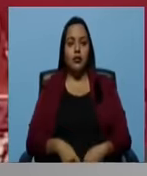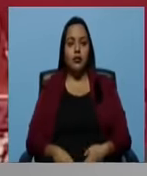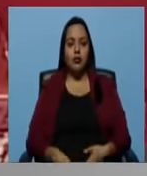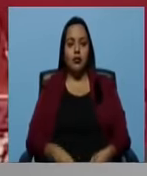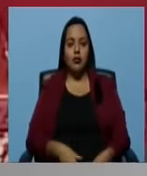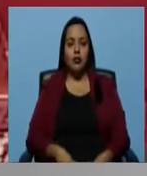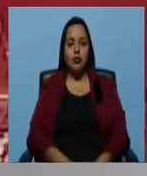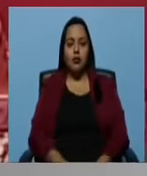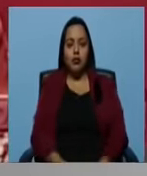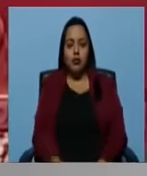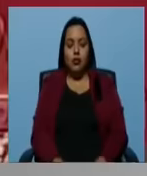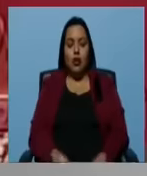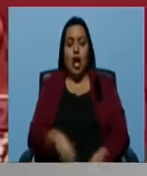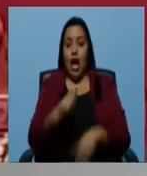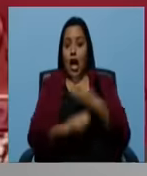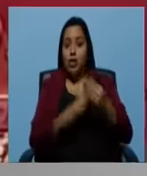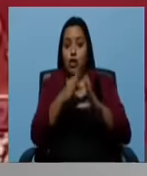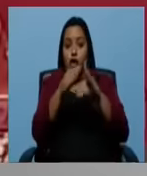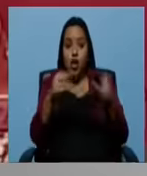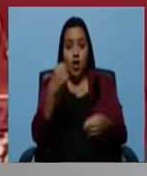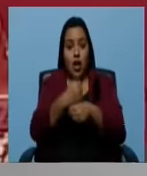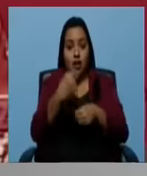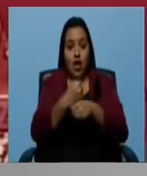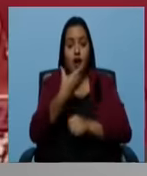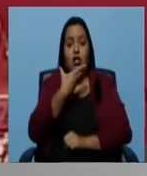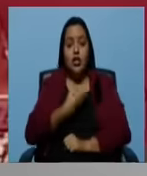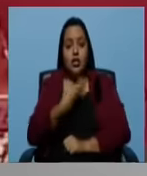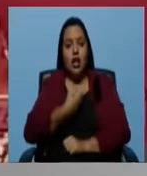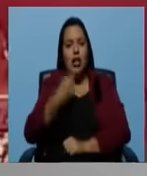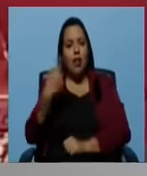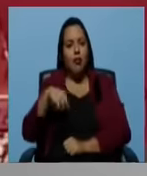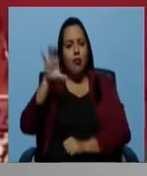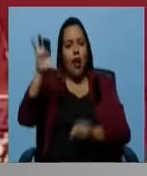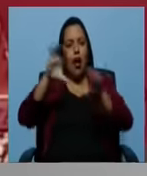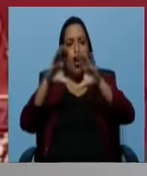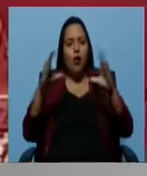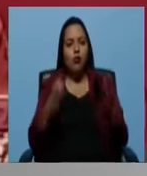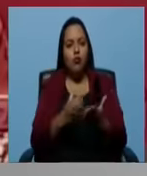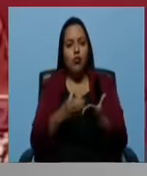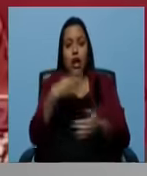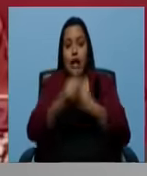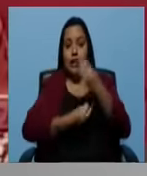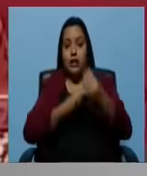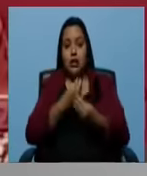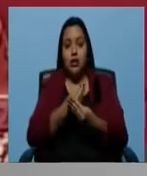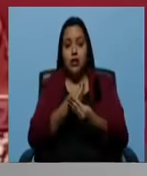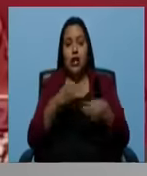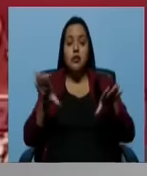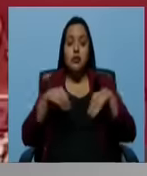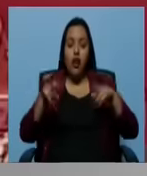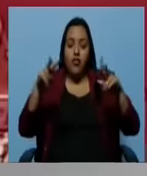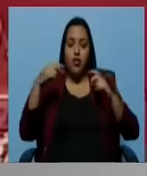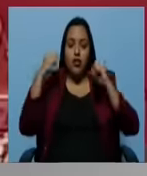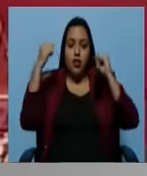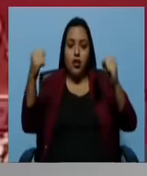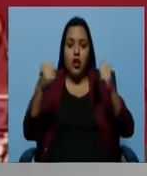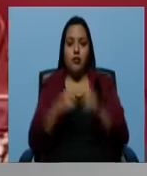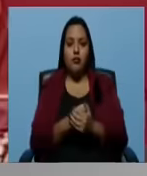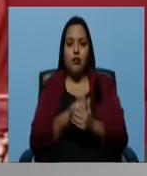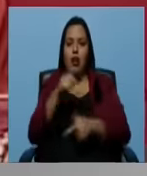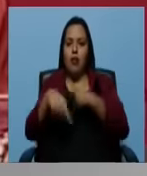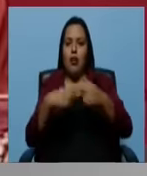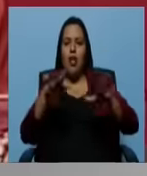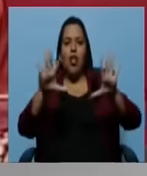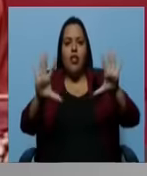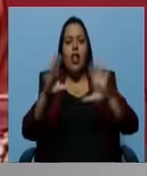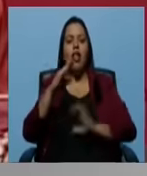asumiendo todas las tareas de diciembre, pero además el país y el mundo están asumiendo la victoria para el 10 de enero, la